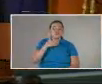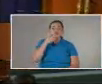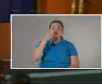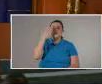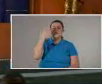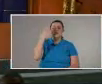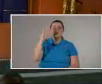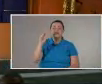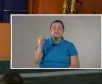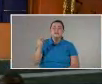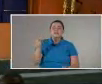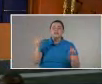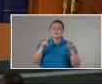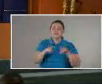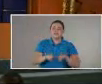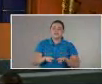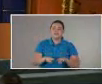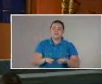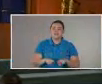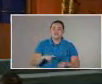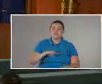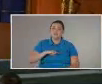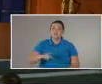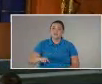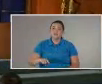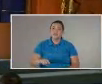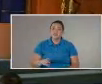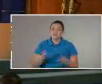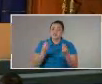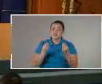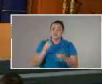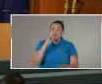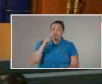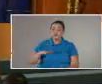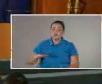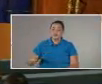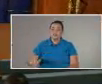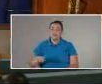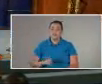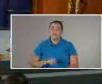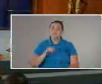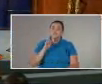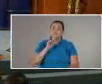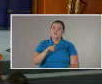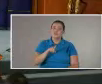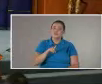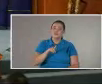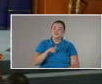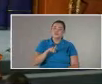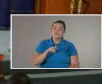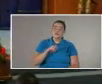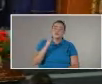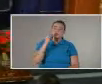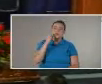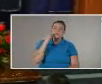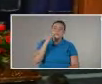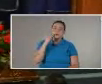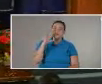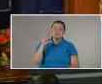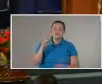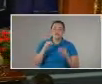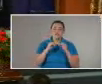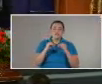pasó? Seguramente siendo muy niño, sus papás no le enseñaron qué era lo que le